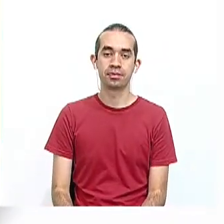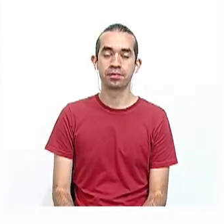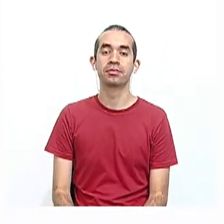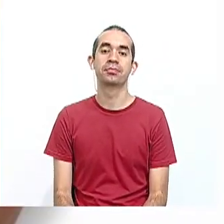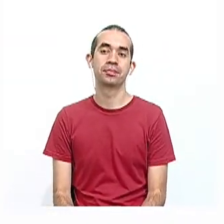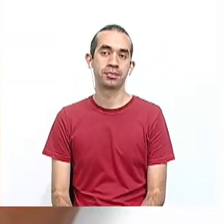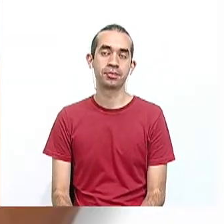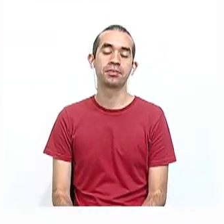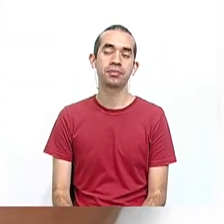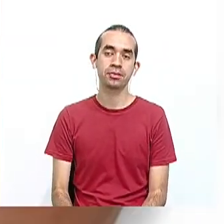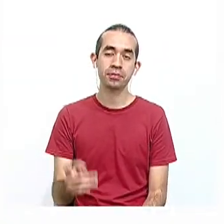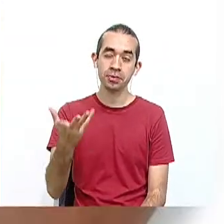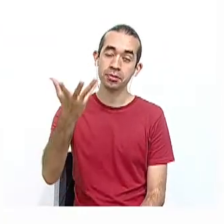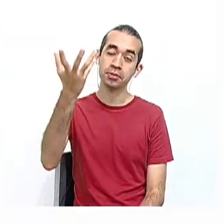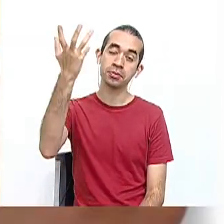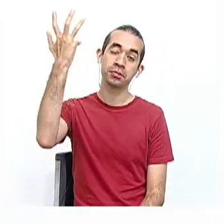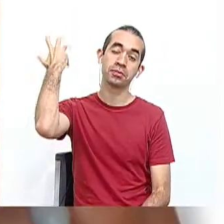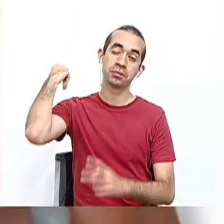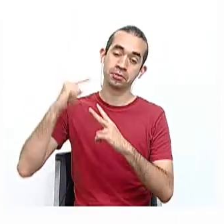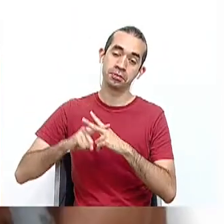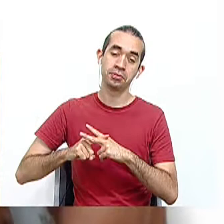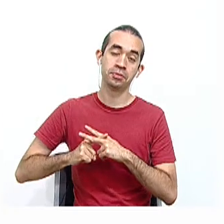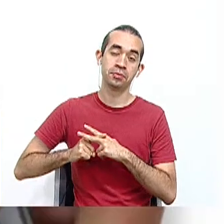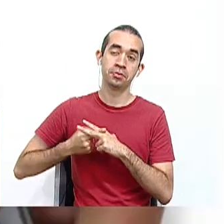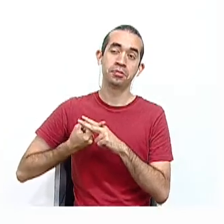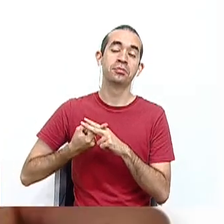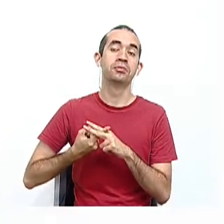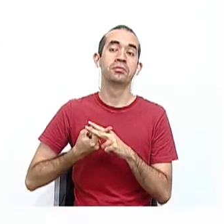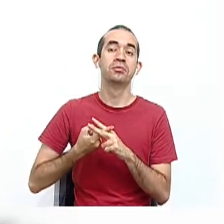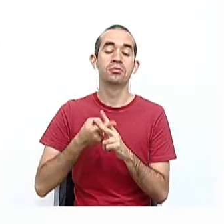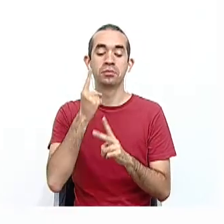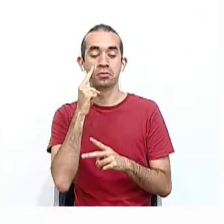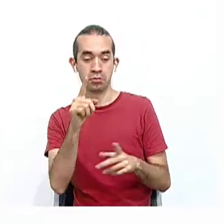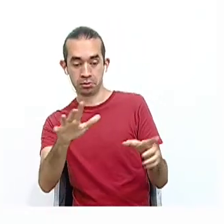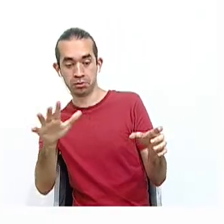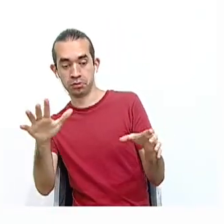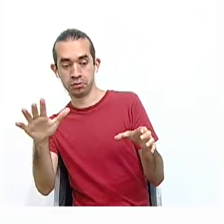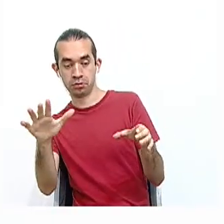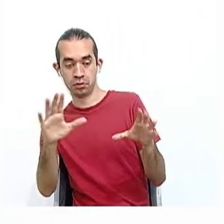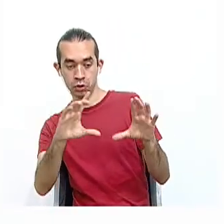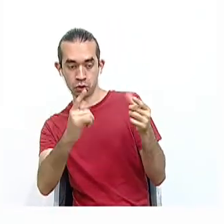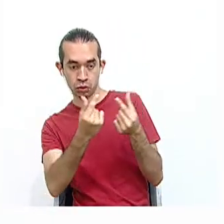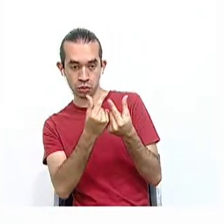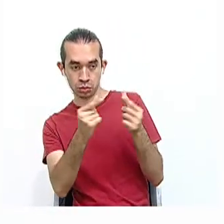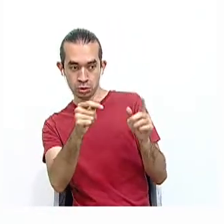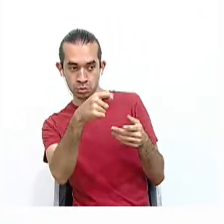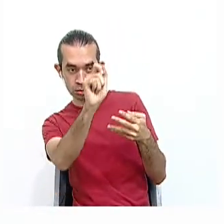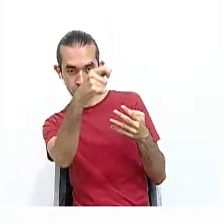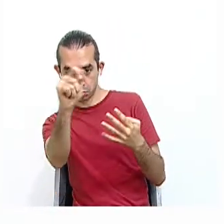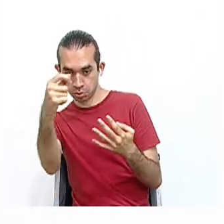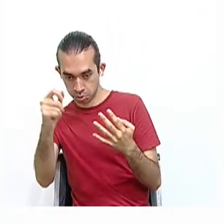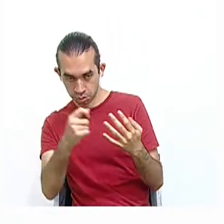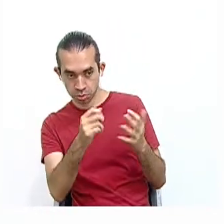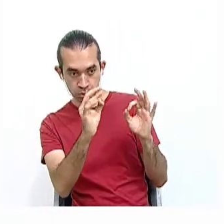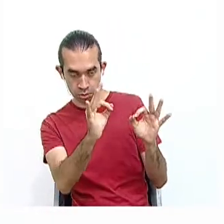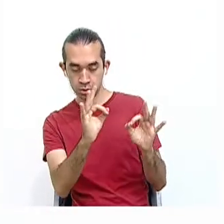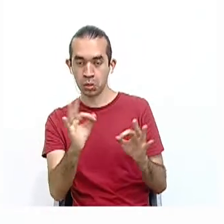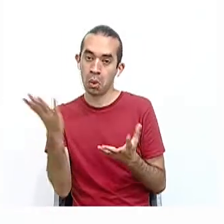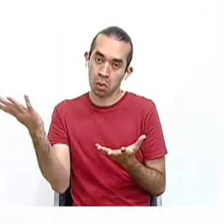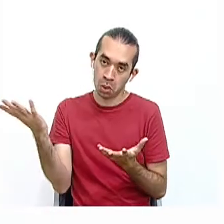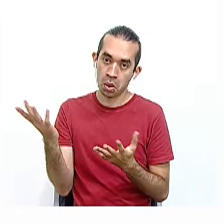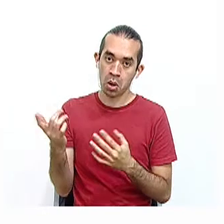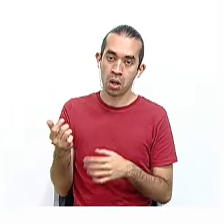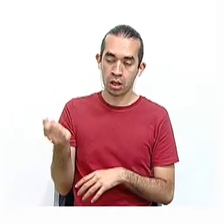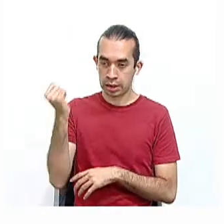su origen, probablemente, se reducía a comprobar la integridad del propio grupo o bien llevar la cuenta de las piezas de